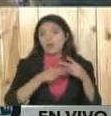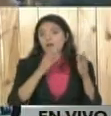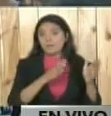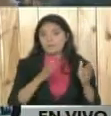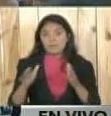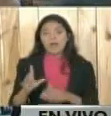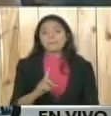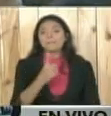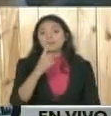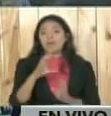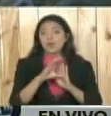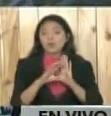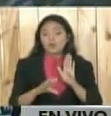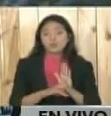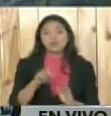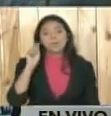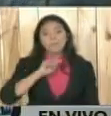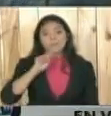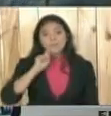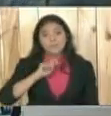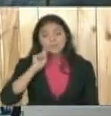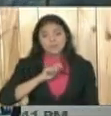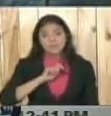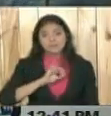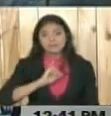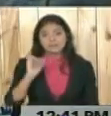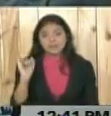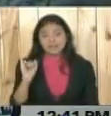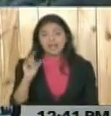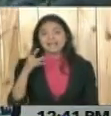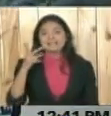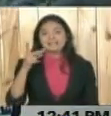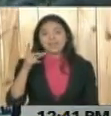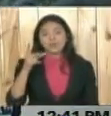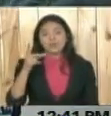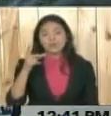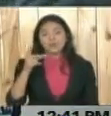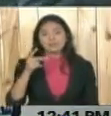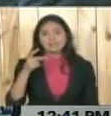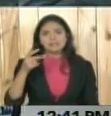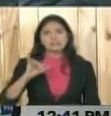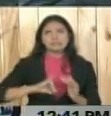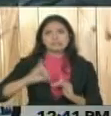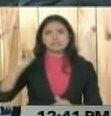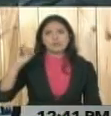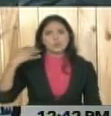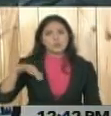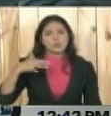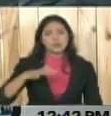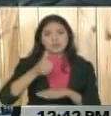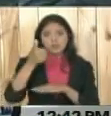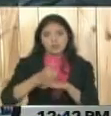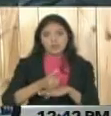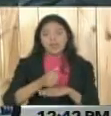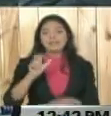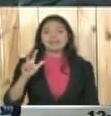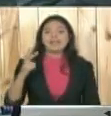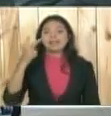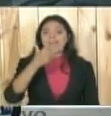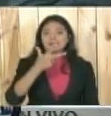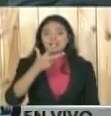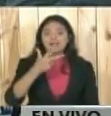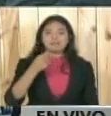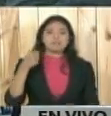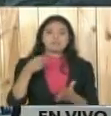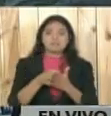Primer curso, Mario Silva y Pascualina Curcio. Ajá. Segundo capítulo, inflación inducida. Tercer capítulo,